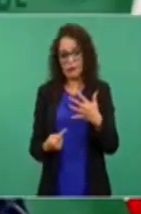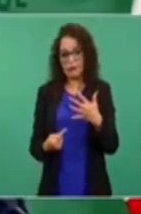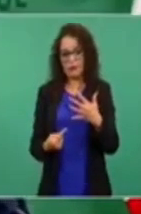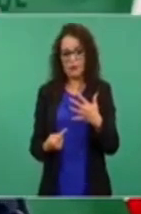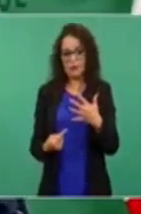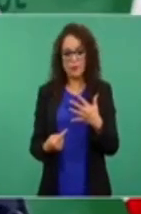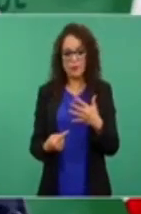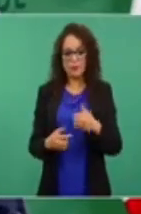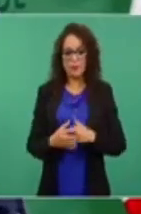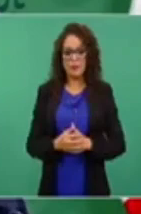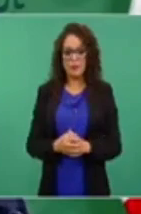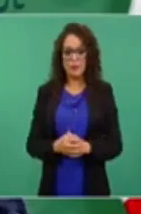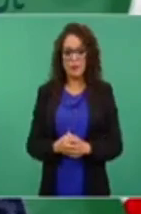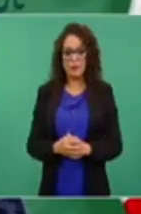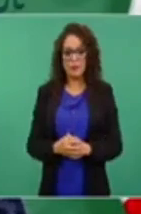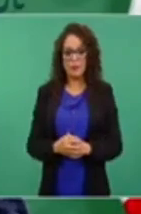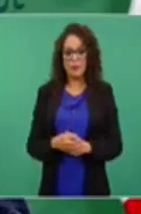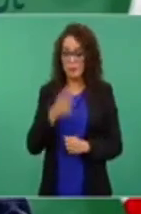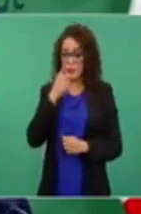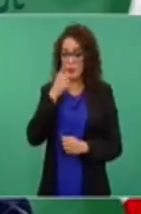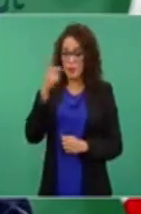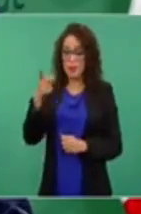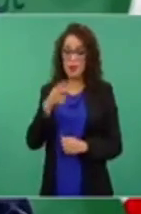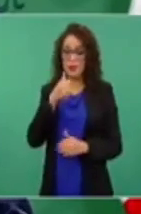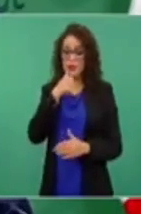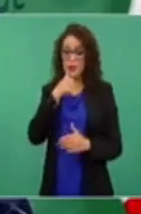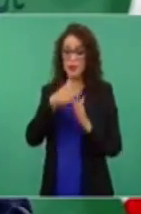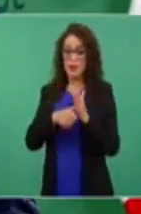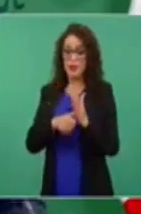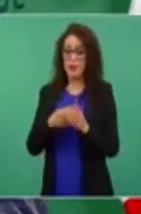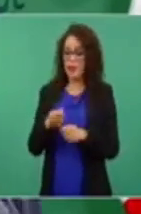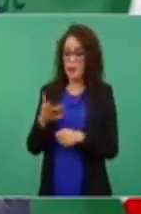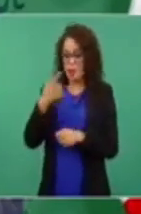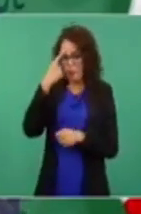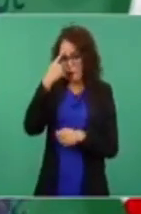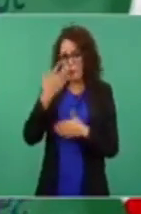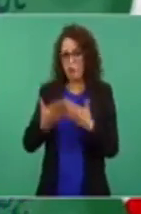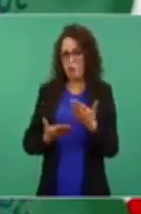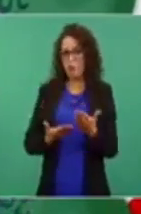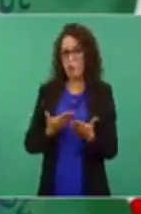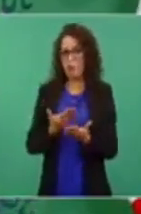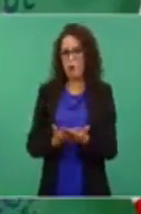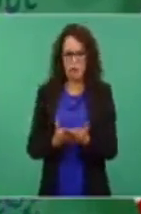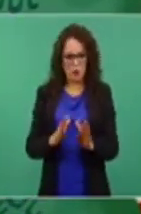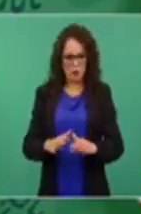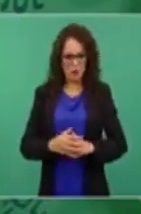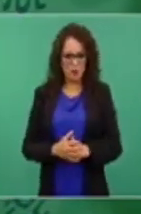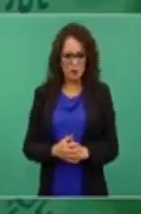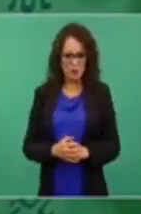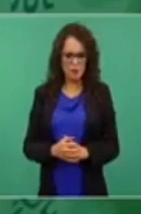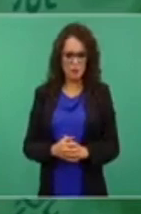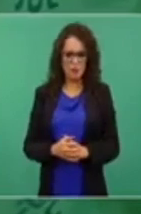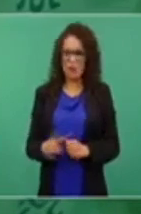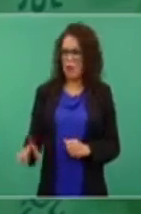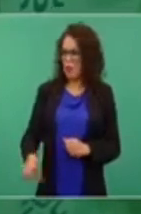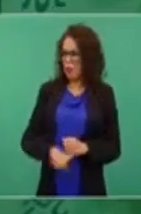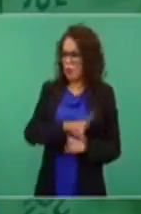En las llamadas cartas de intención. Y luego ya no hacía